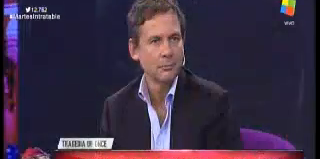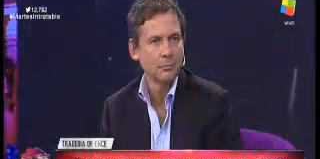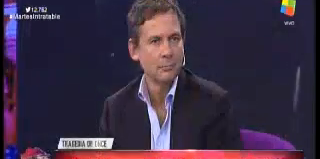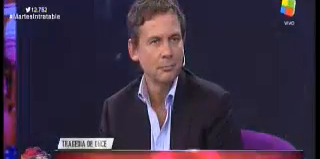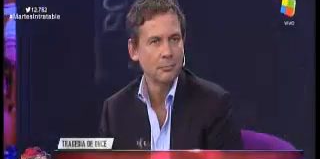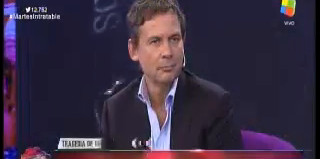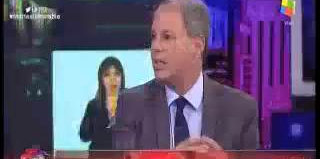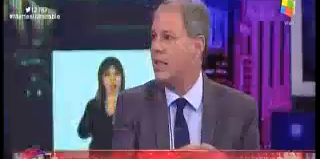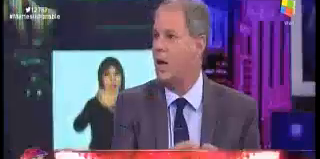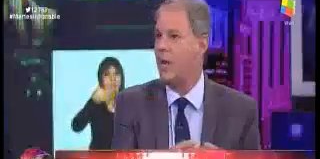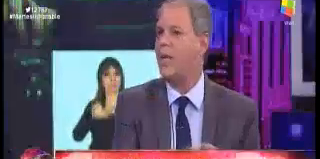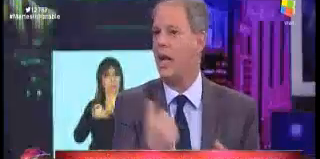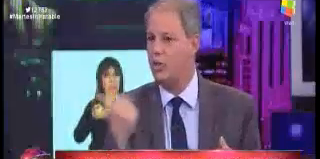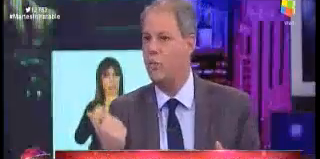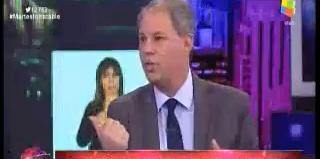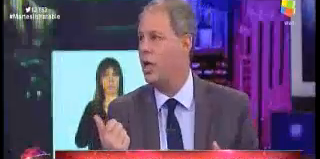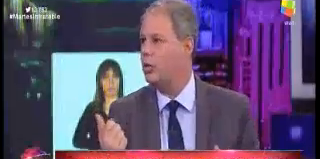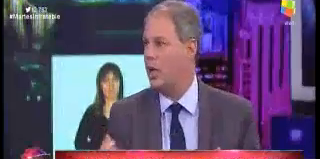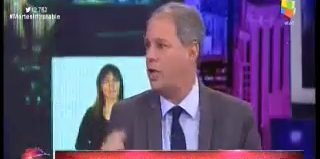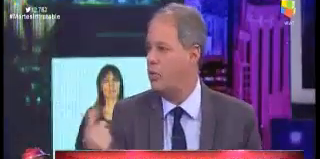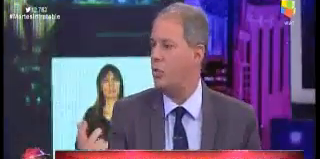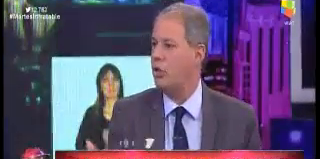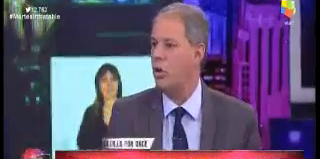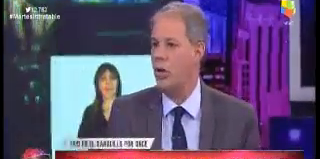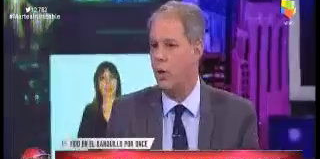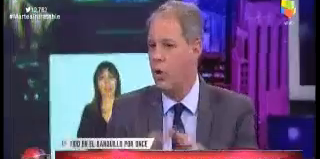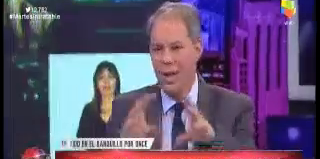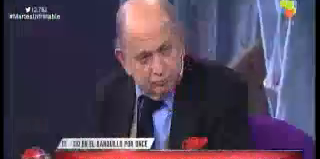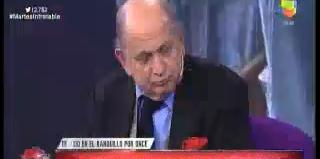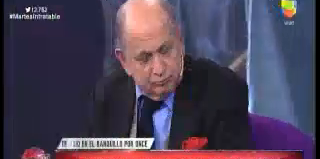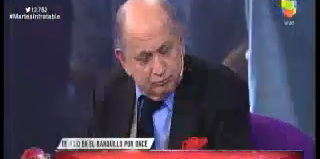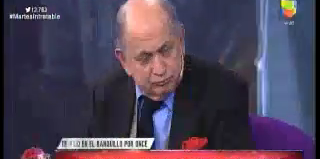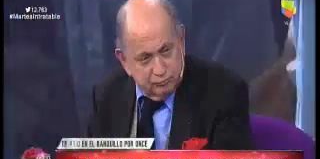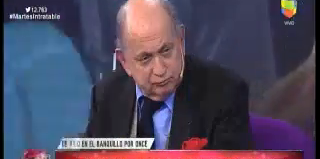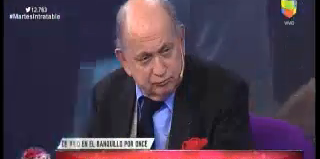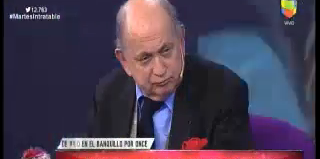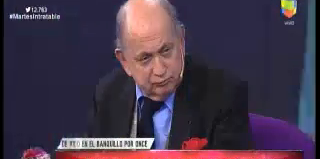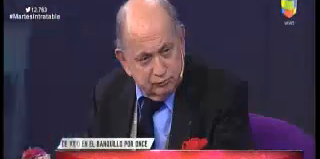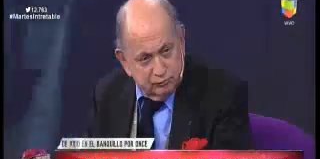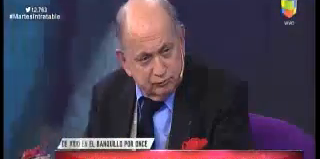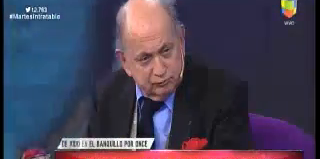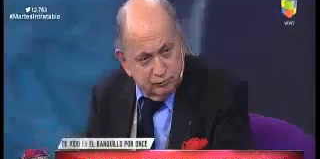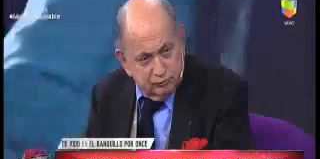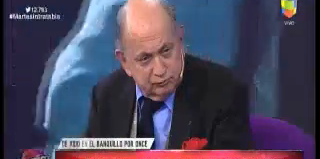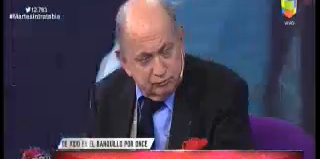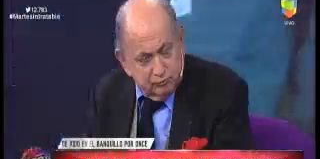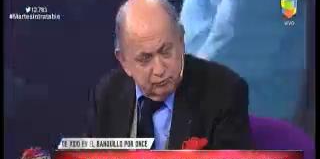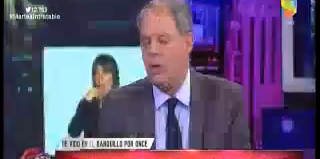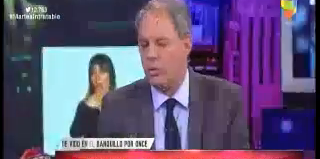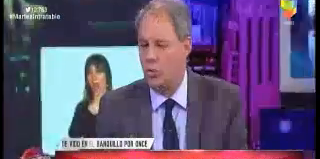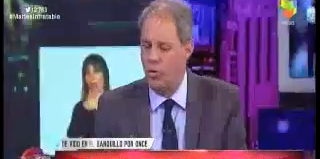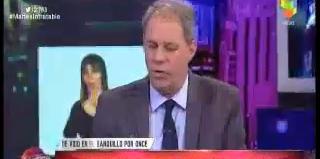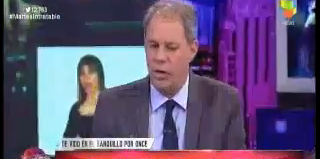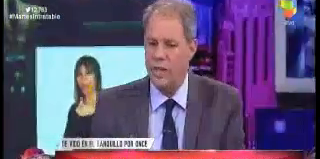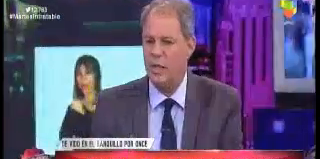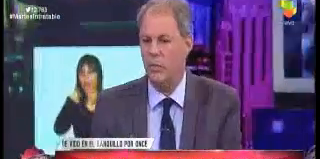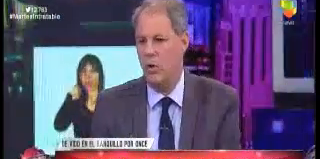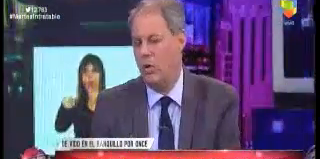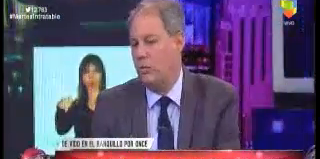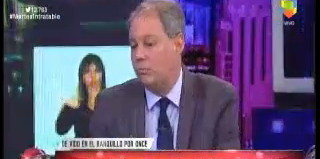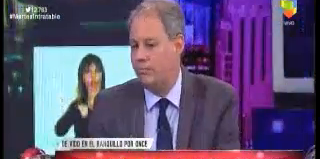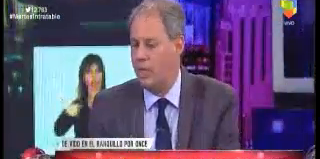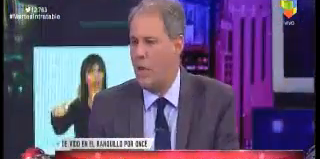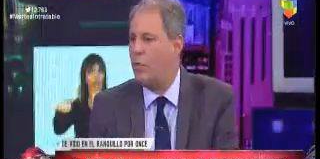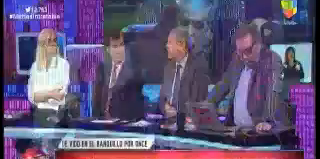gastaba dinero, era parte de la plata que no se ponían los trenes, uno chocó. Digo, lo que se va a juzgar es un sistema. Hoy Debido estuvo